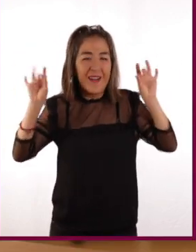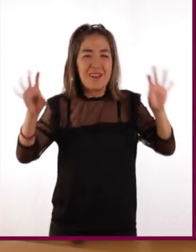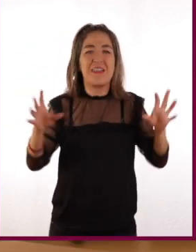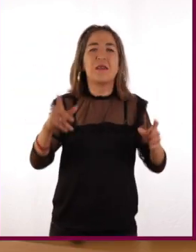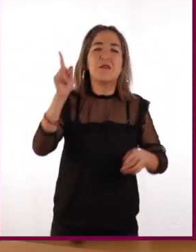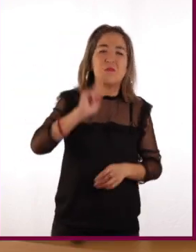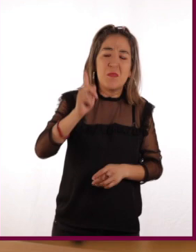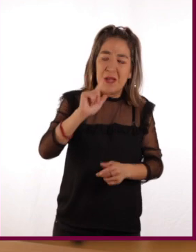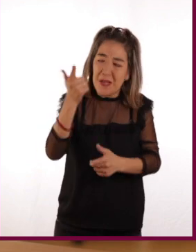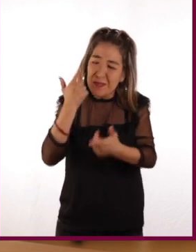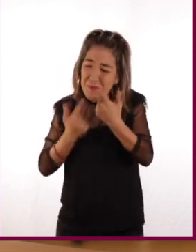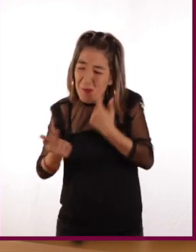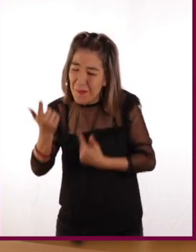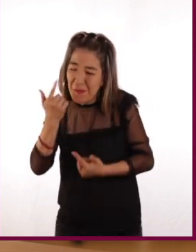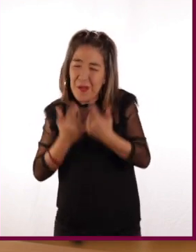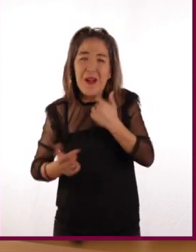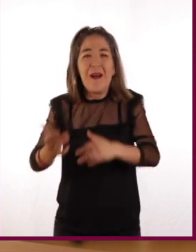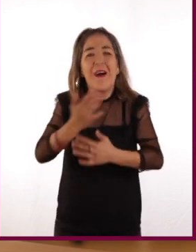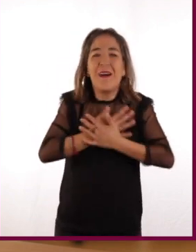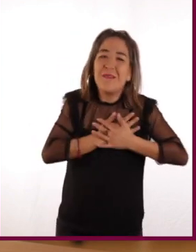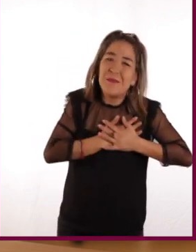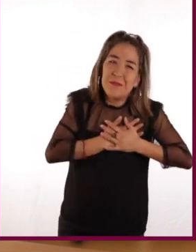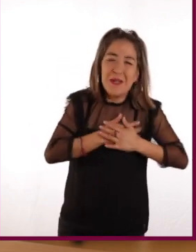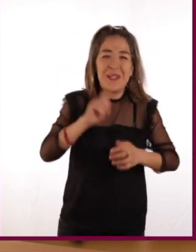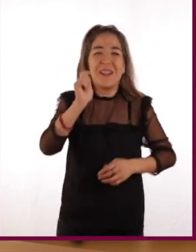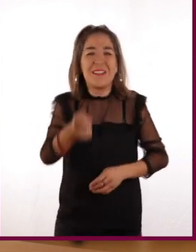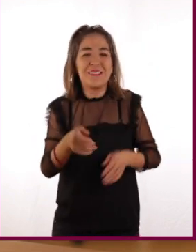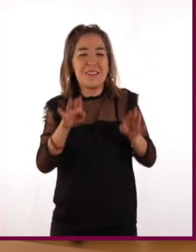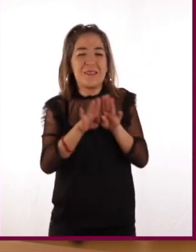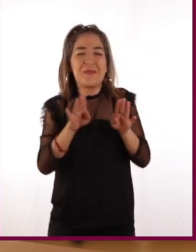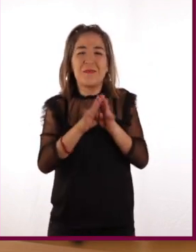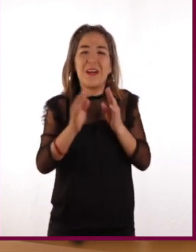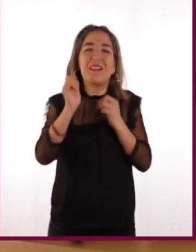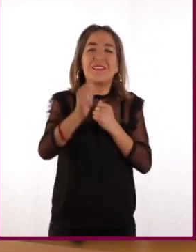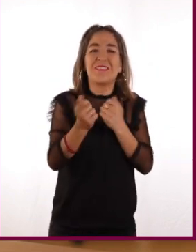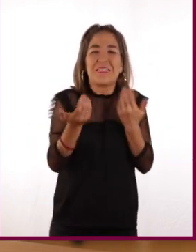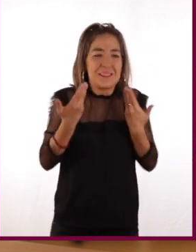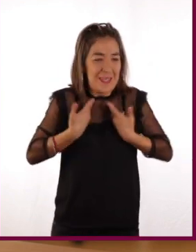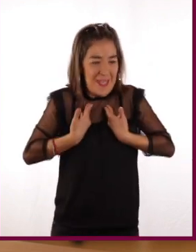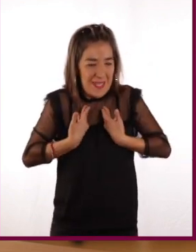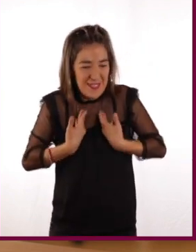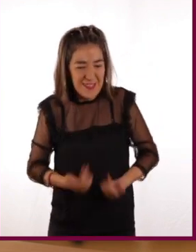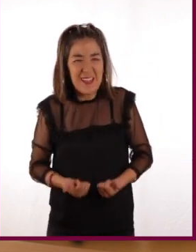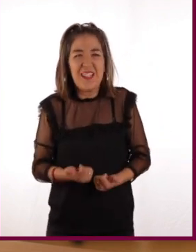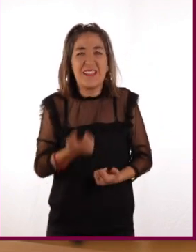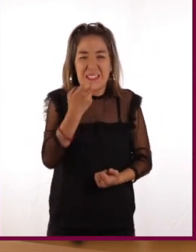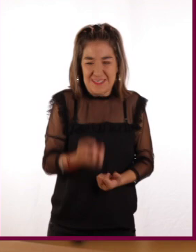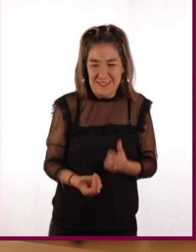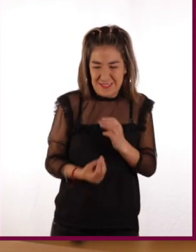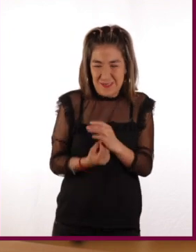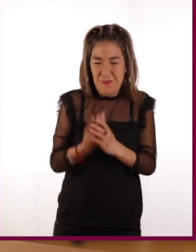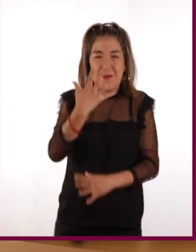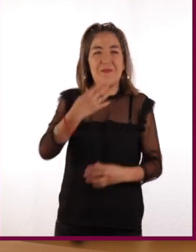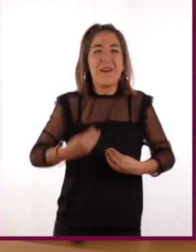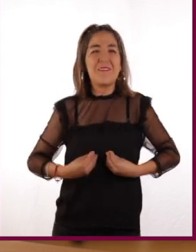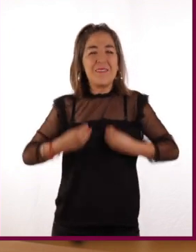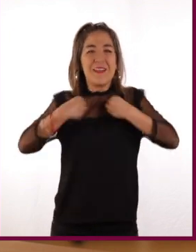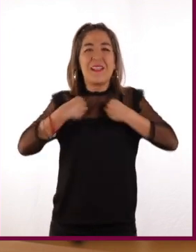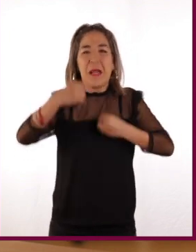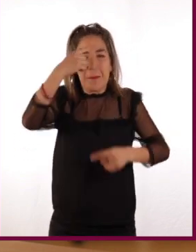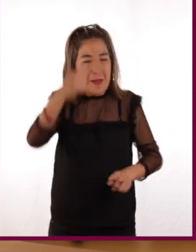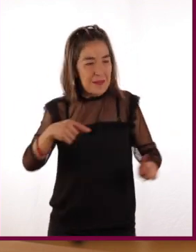amada llorando al ser amado, que habla de una forma romántica de entender la realidad y